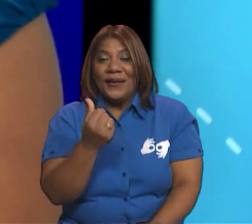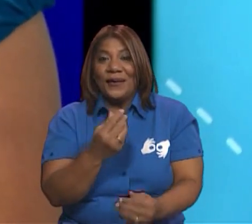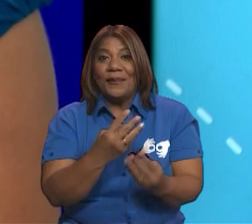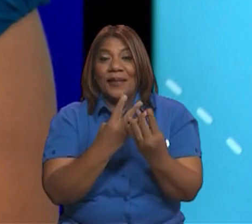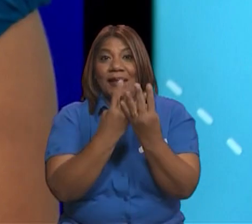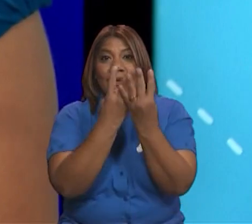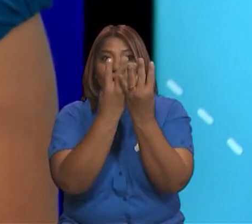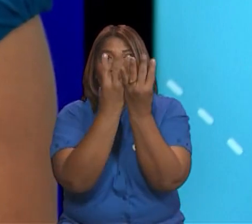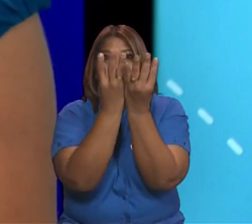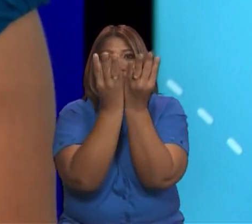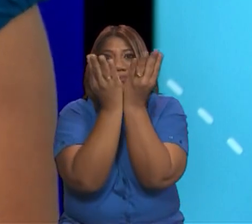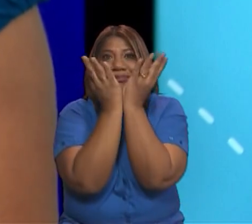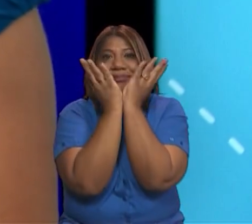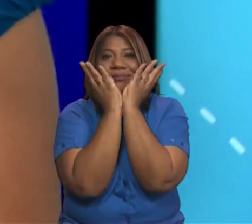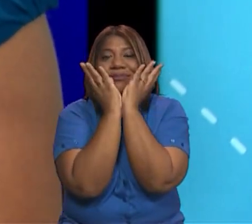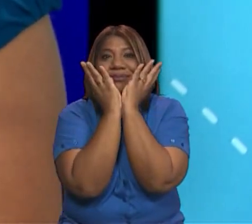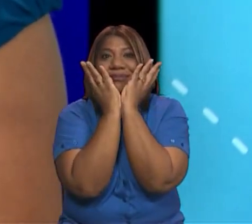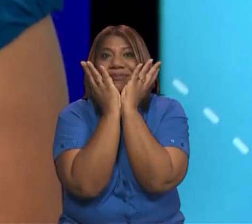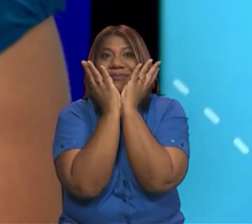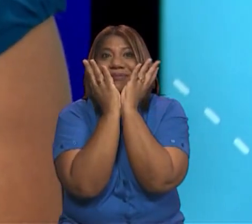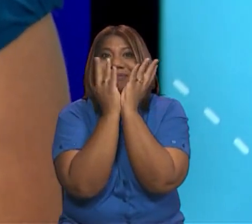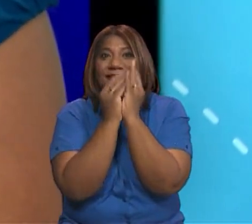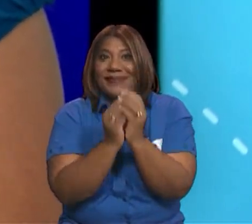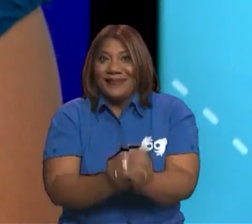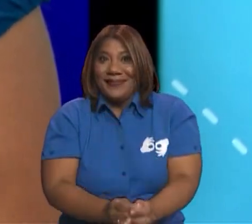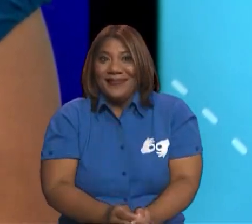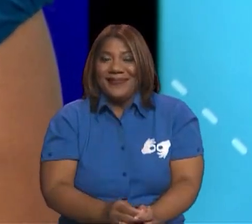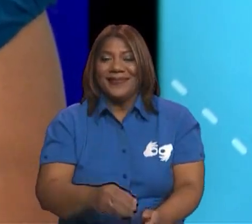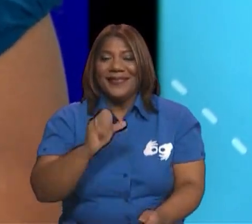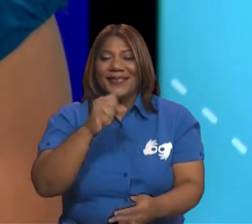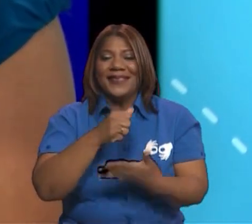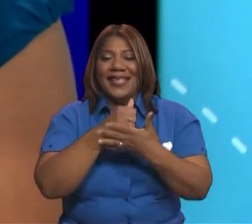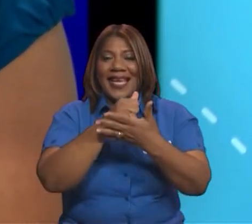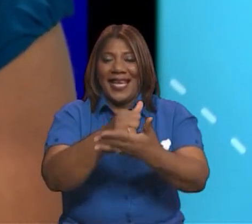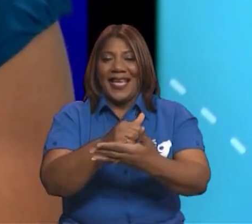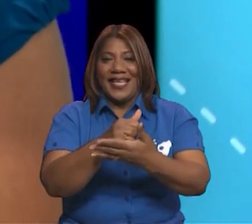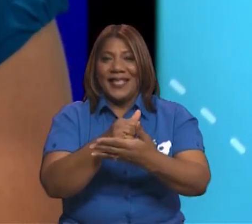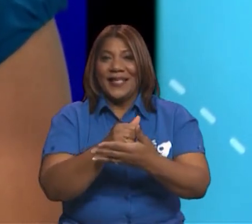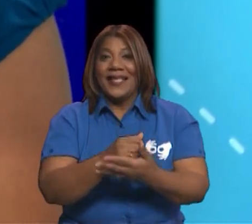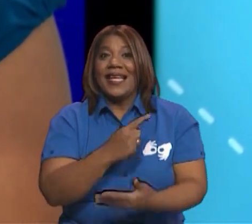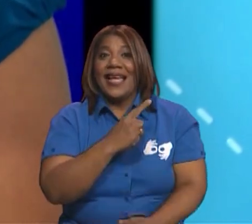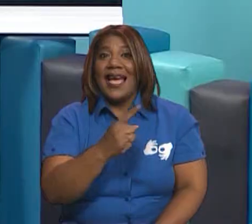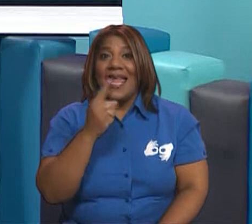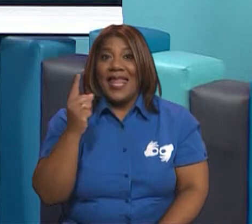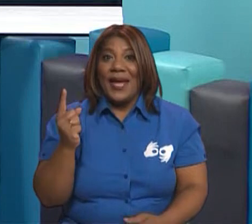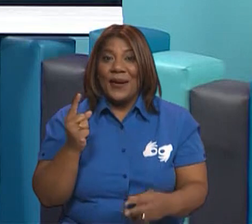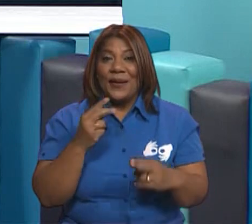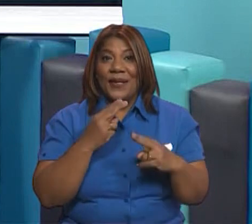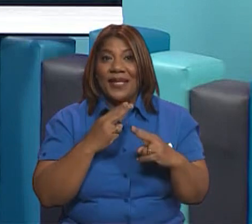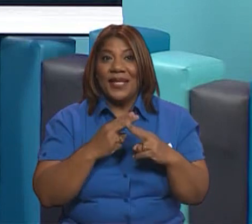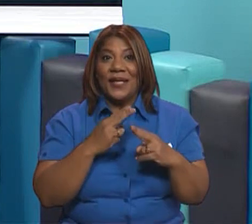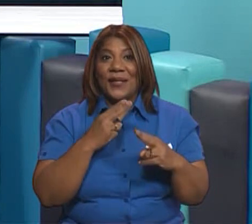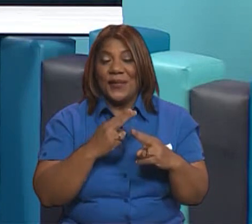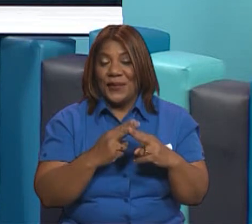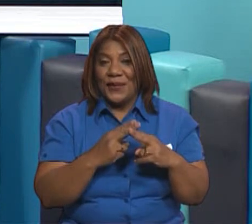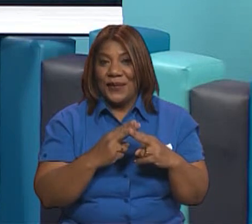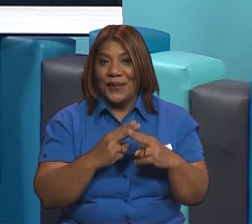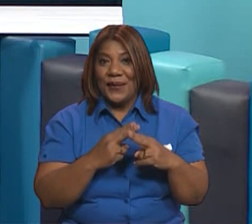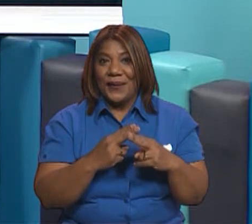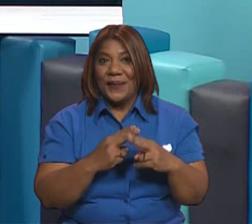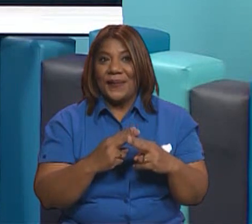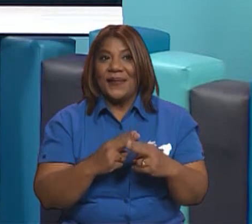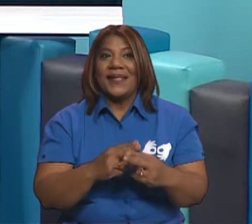a continuación y ustedes me van a ayudar entonces a ponerle los nombres a esos elementos que conforman